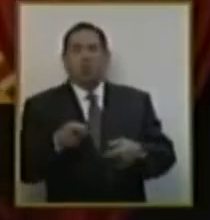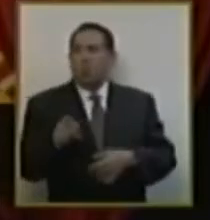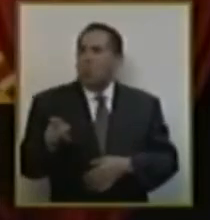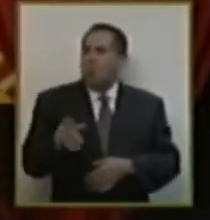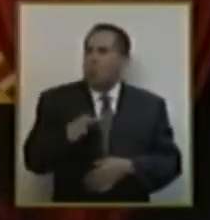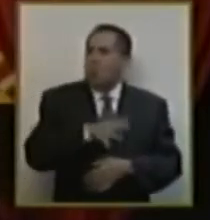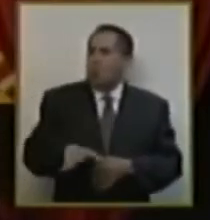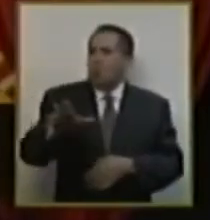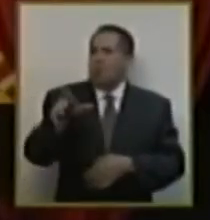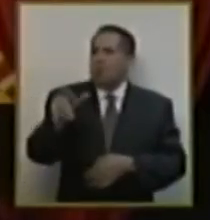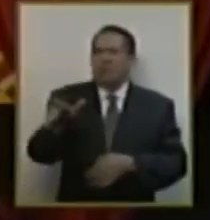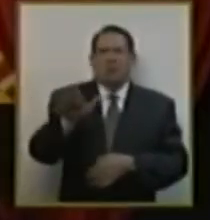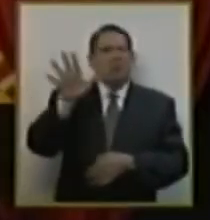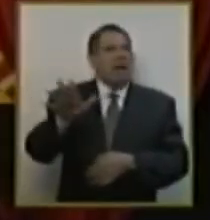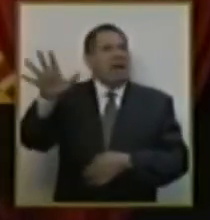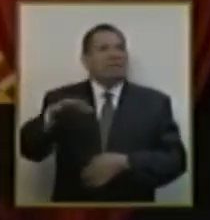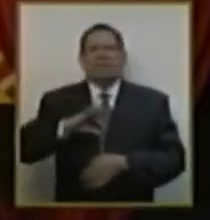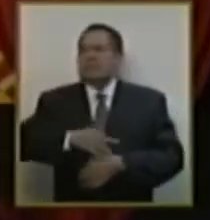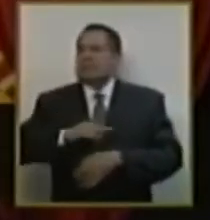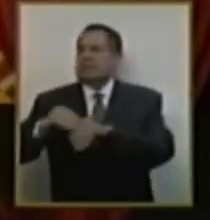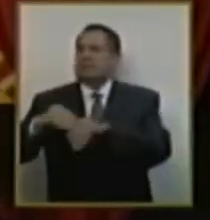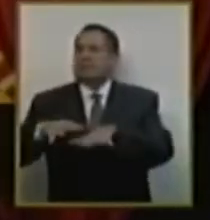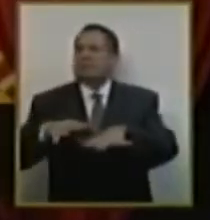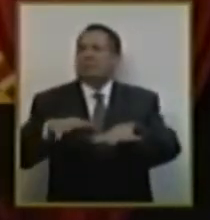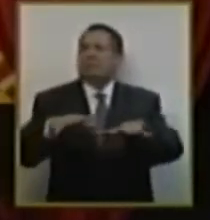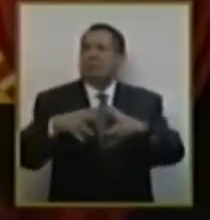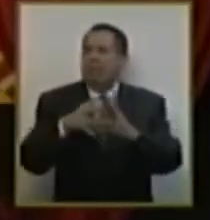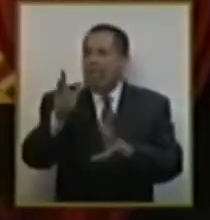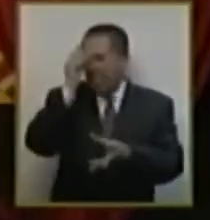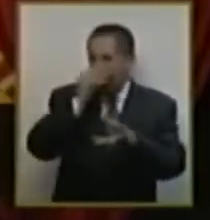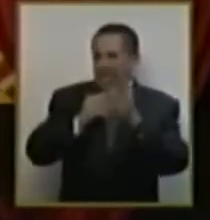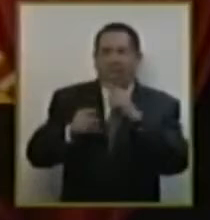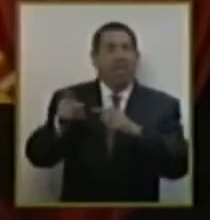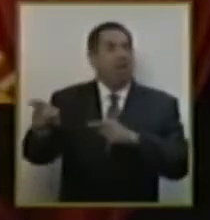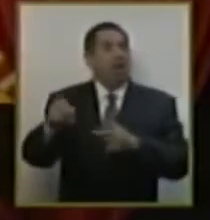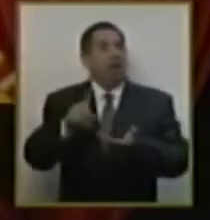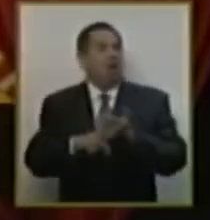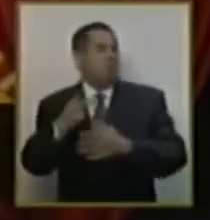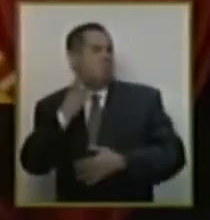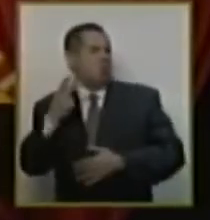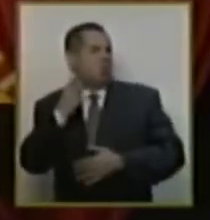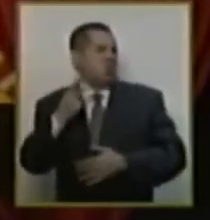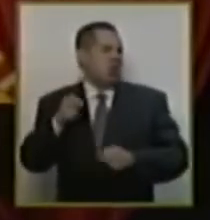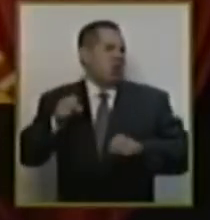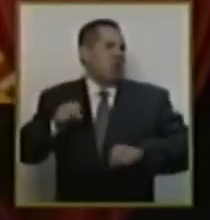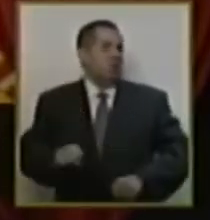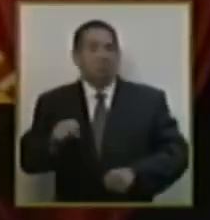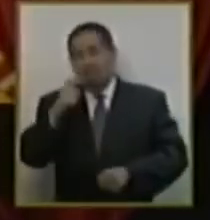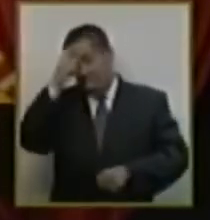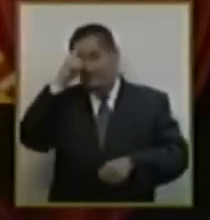marea negra y ponzoñosa, directa o indirectamente alimentada por la política de Donald